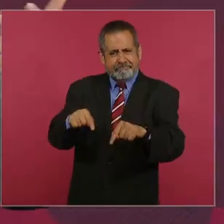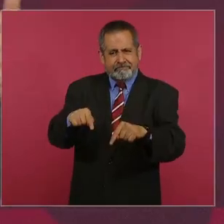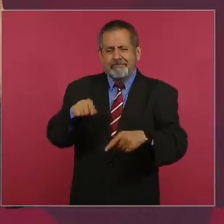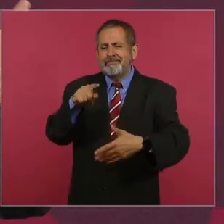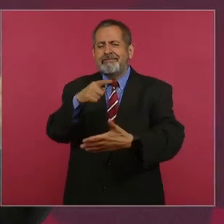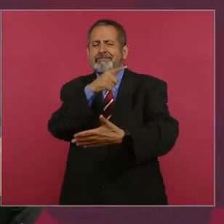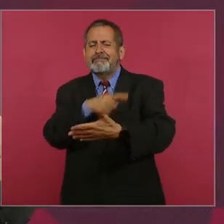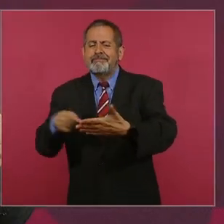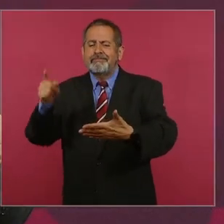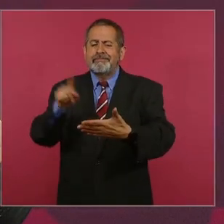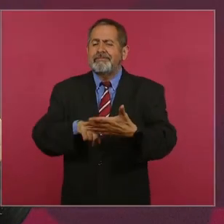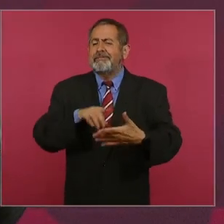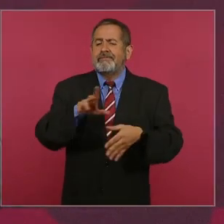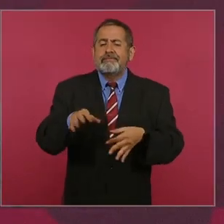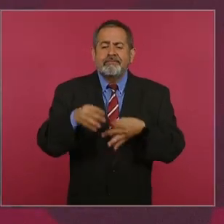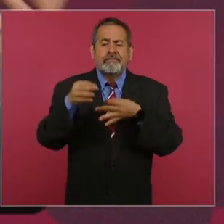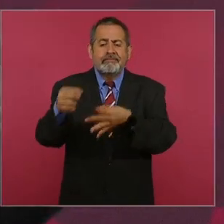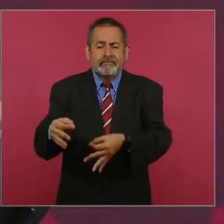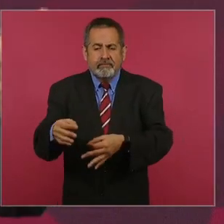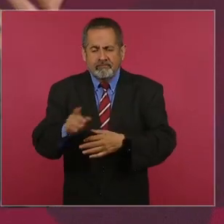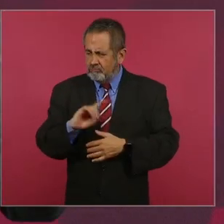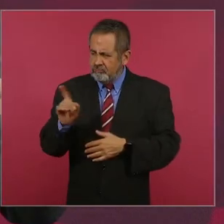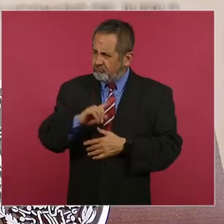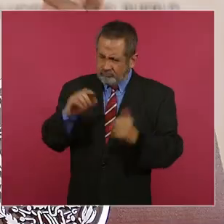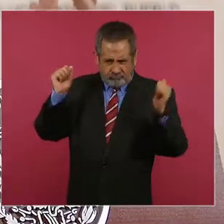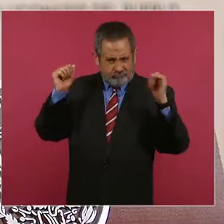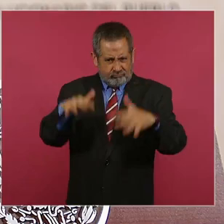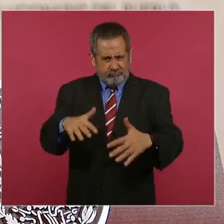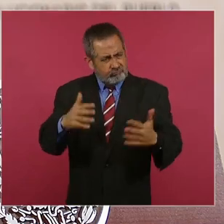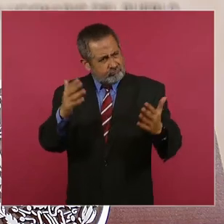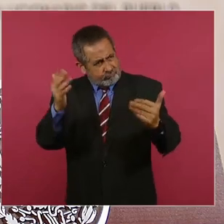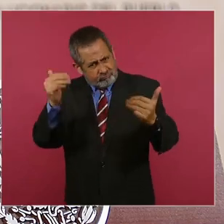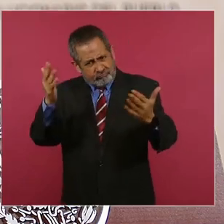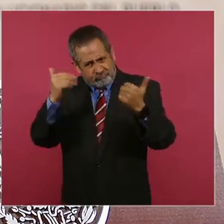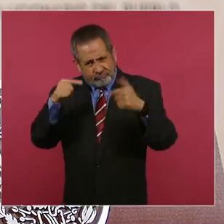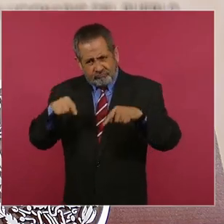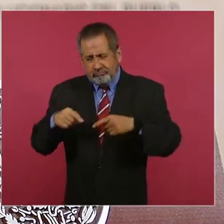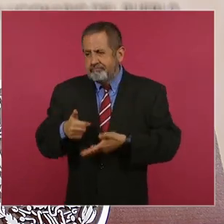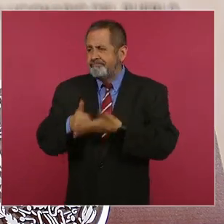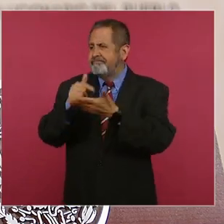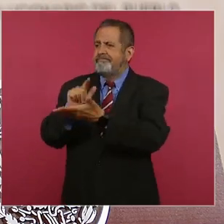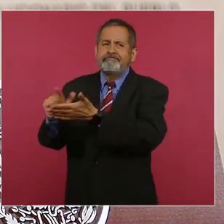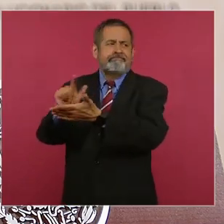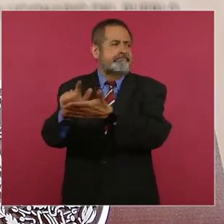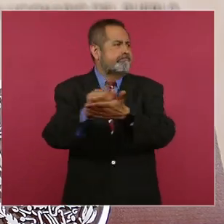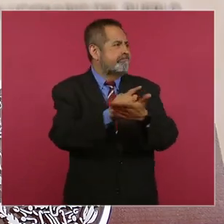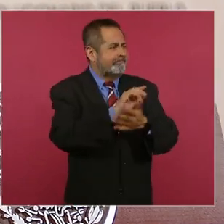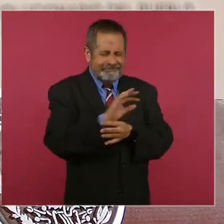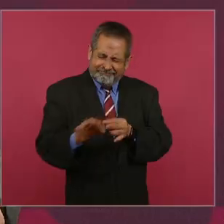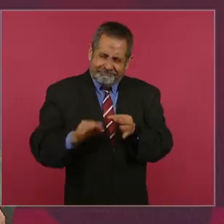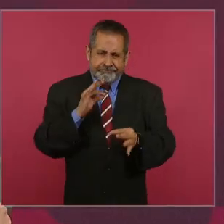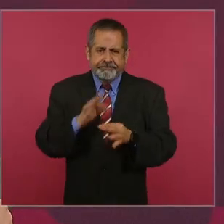fuese a ver mal y decir que es un